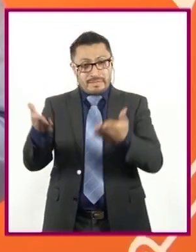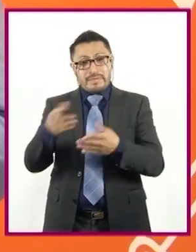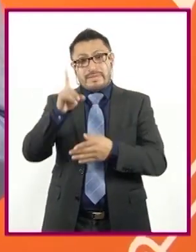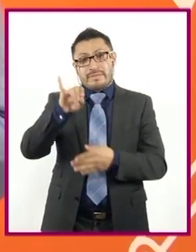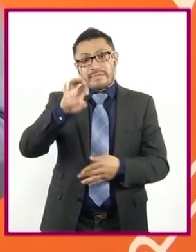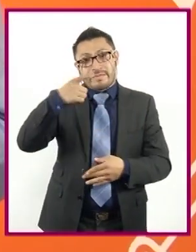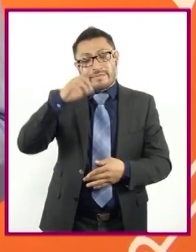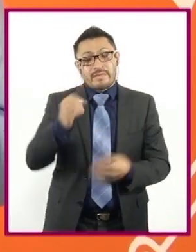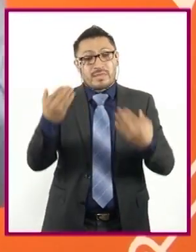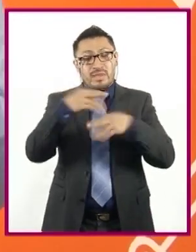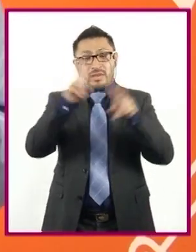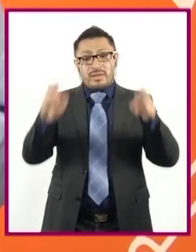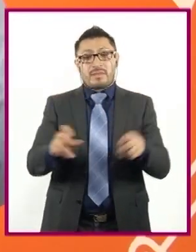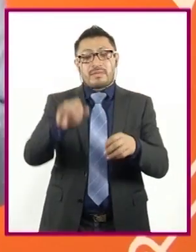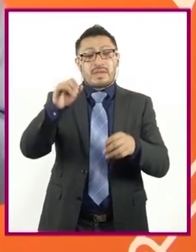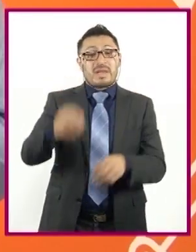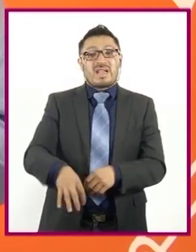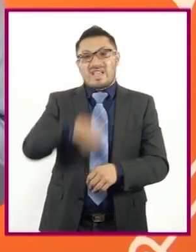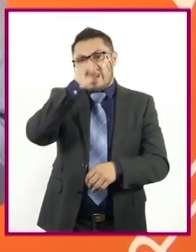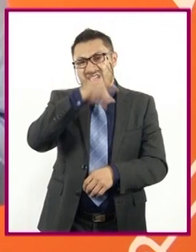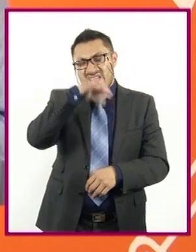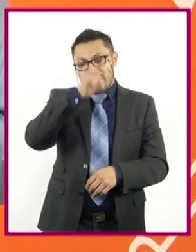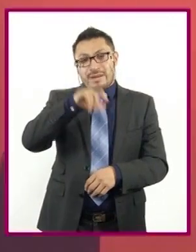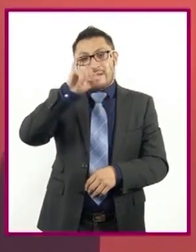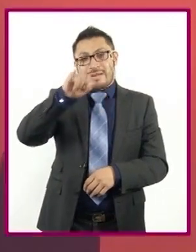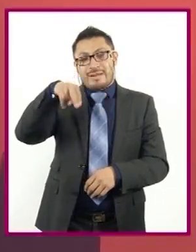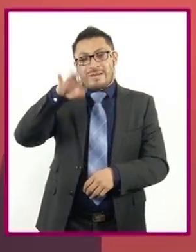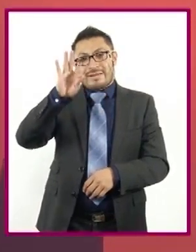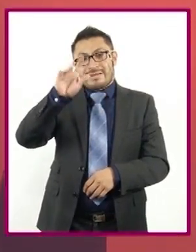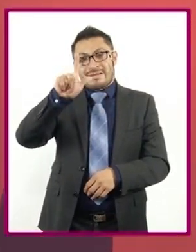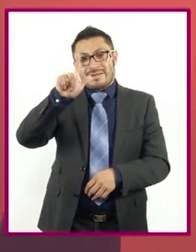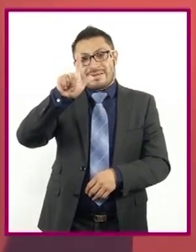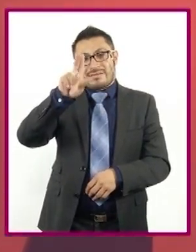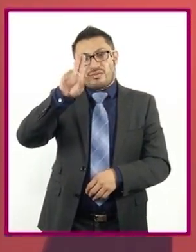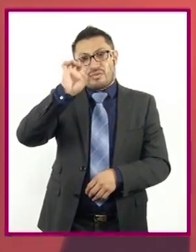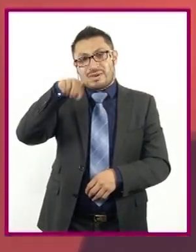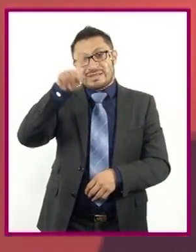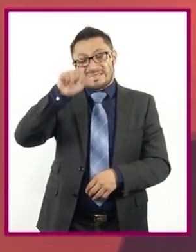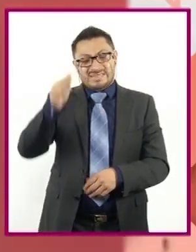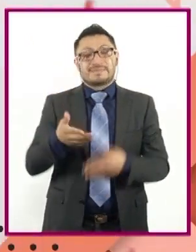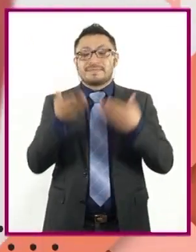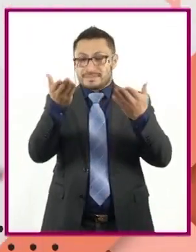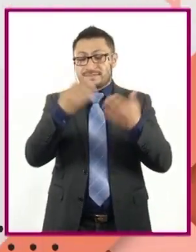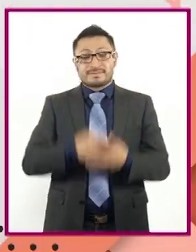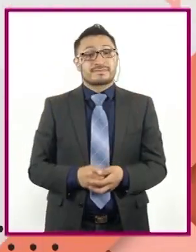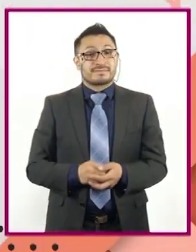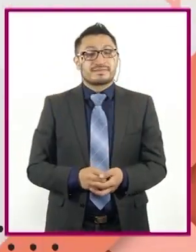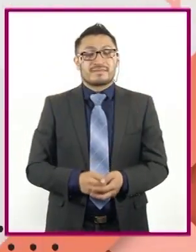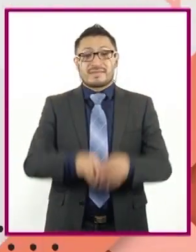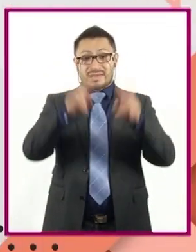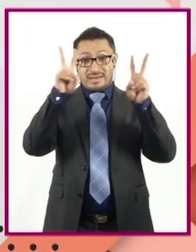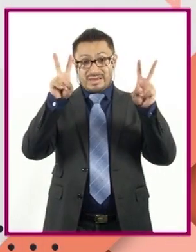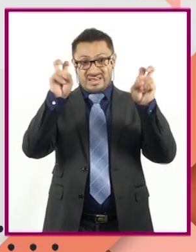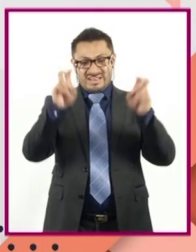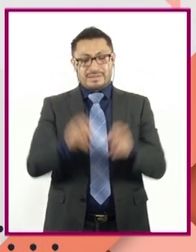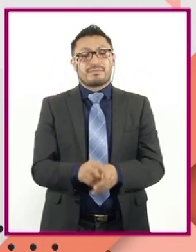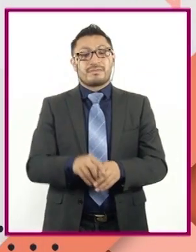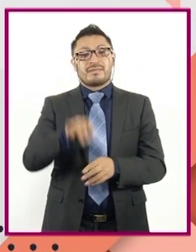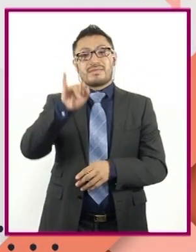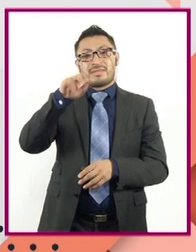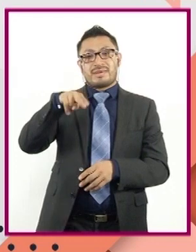la influenza. ¿Me ayudas a leer la siguiente ficha? Claro que sí, vamos a revisarla. Tema: